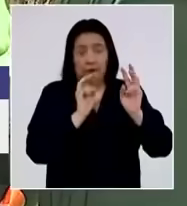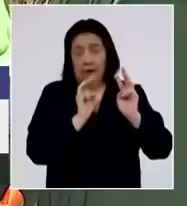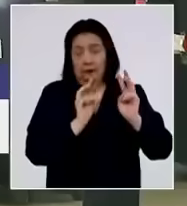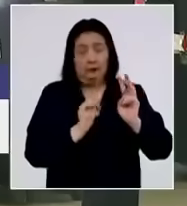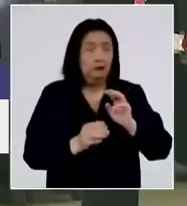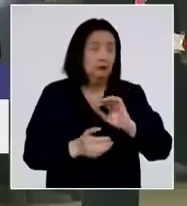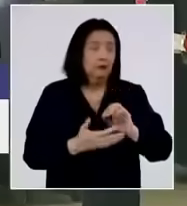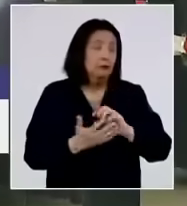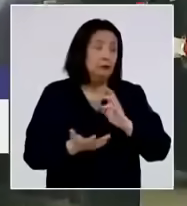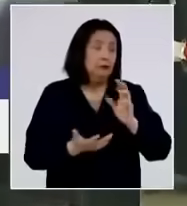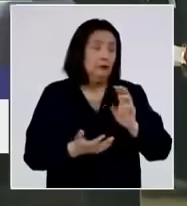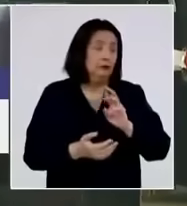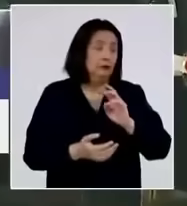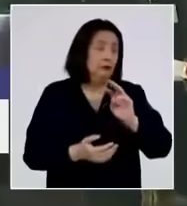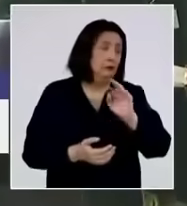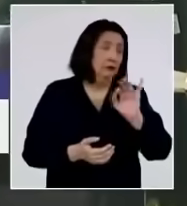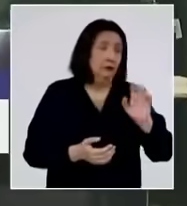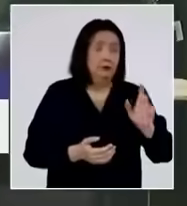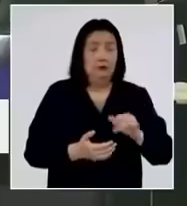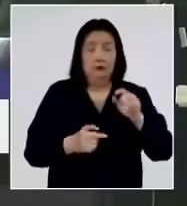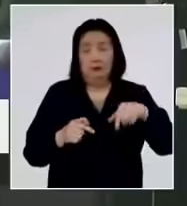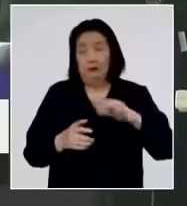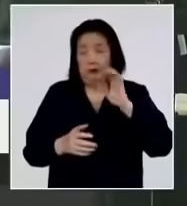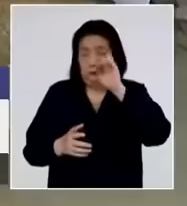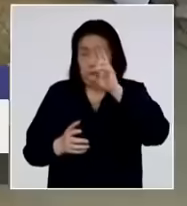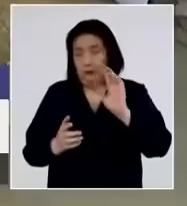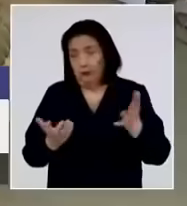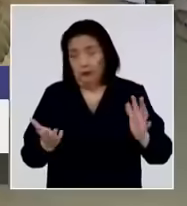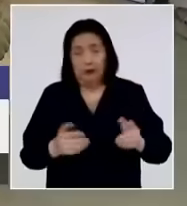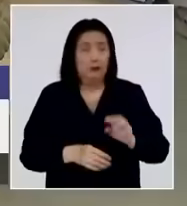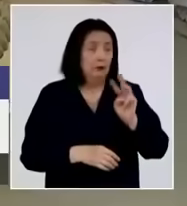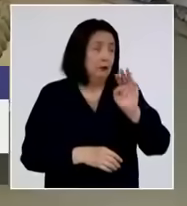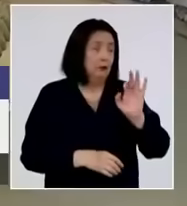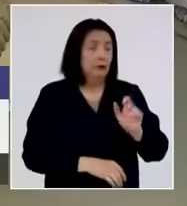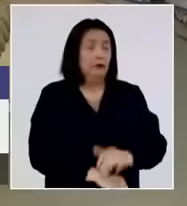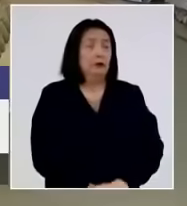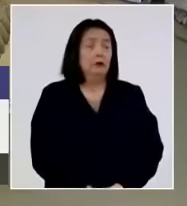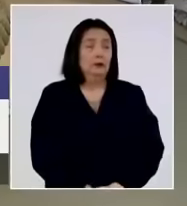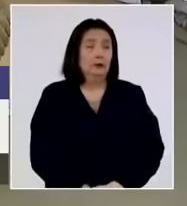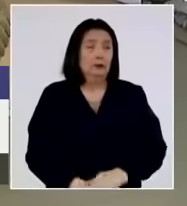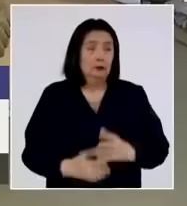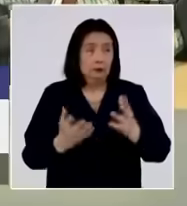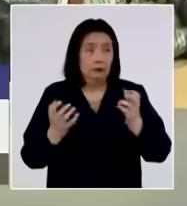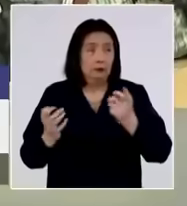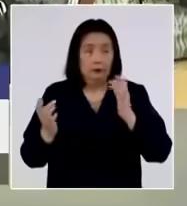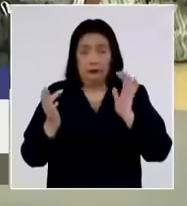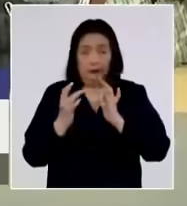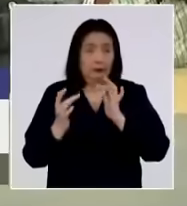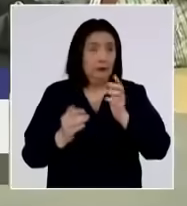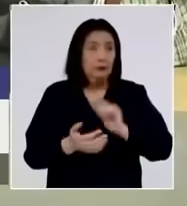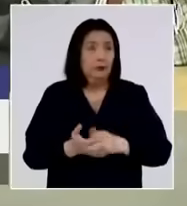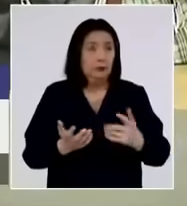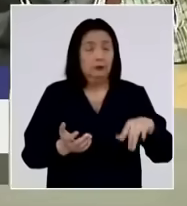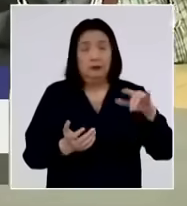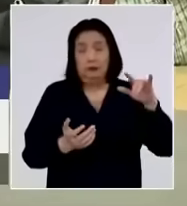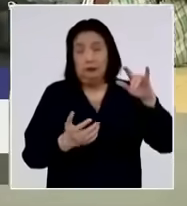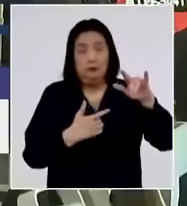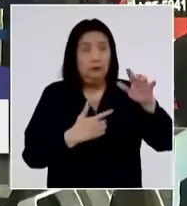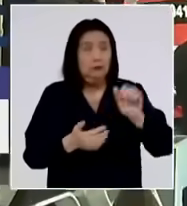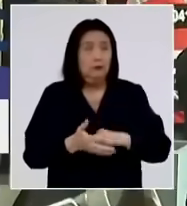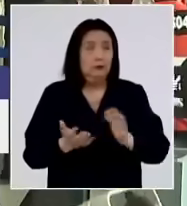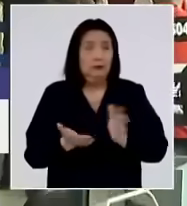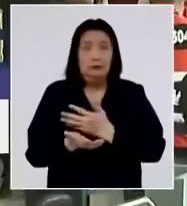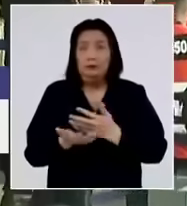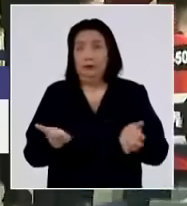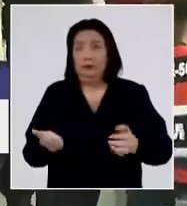otra gente con el celular, no, porque en el aeropuerto de Cusco no hay wifi. Exactamente. Y quería que nos comuniquemos ahí con la aerolínea. No